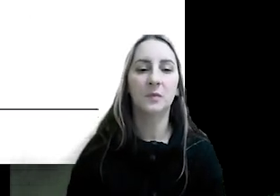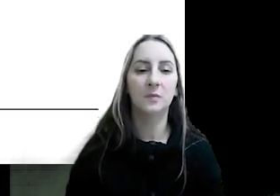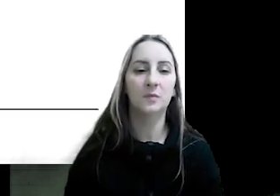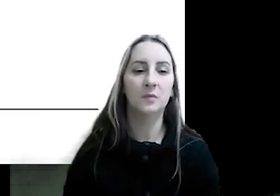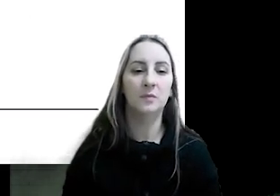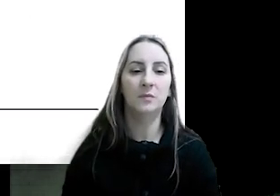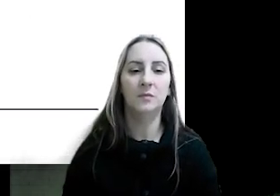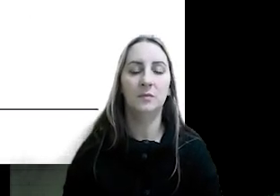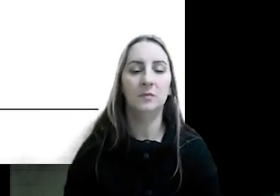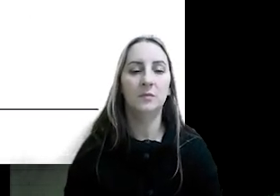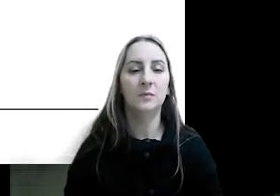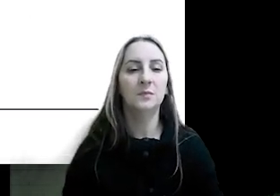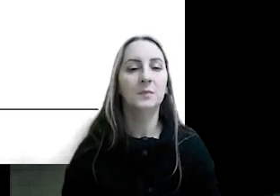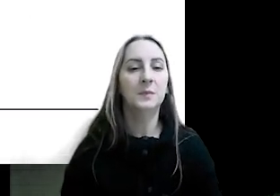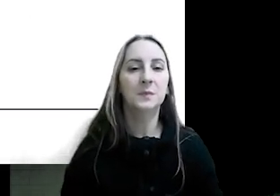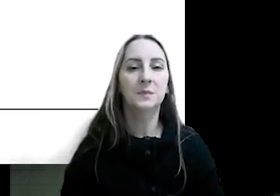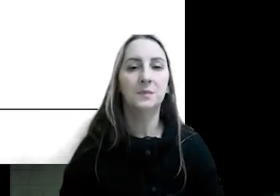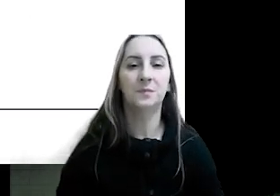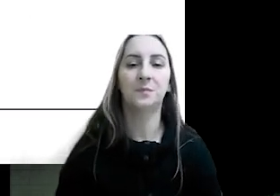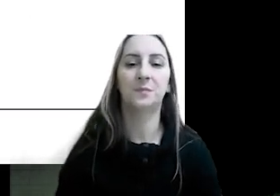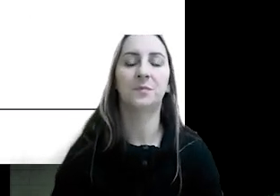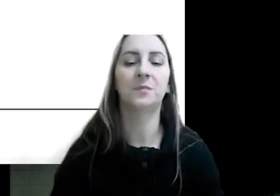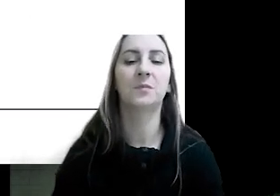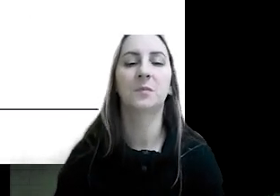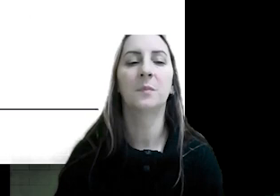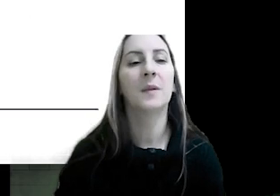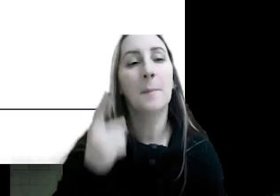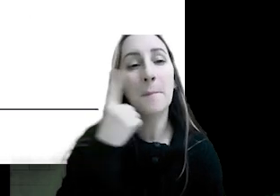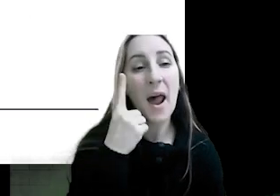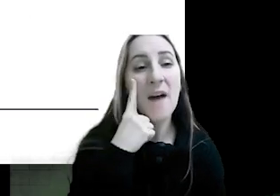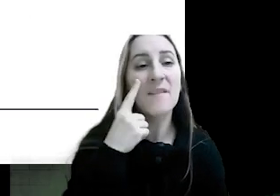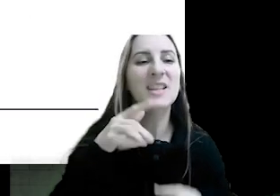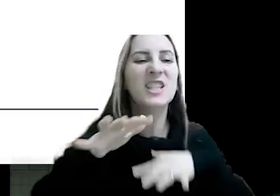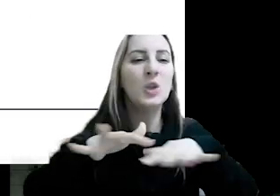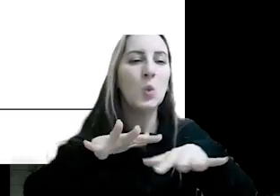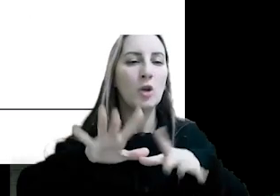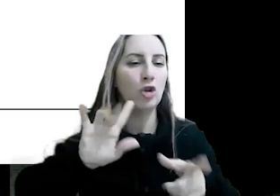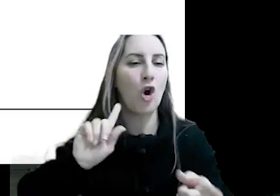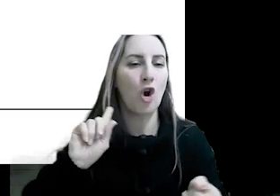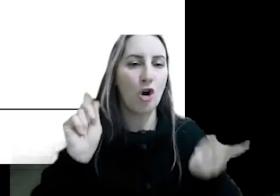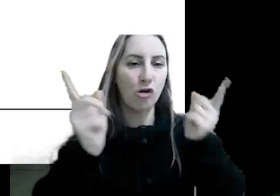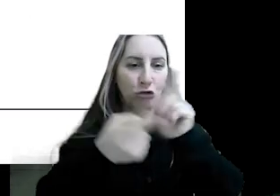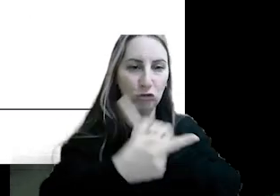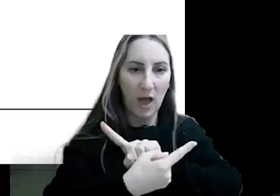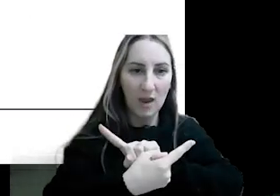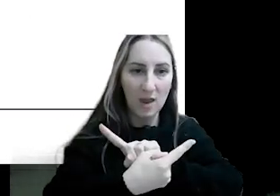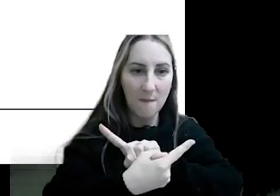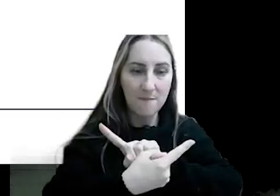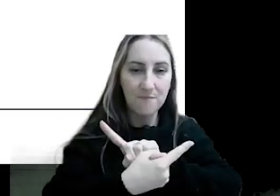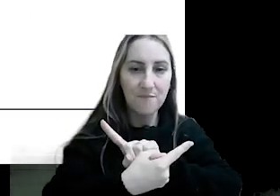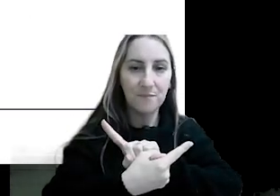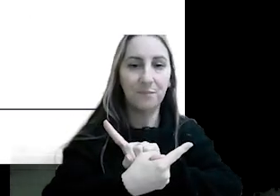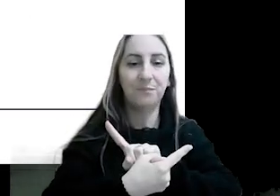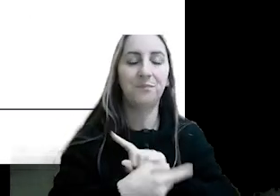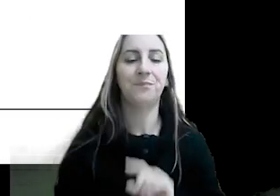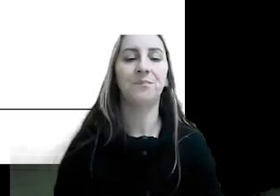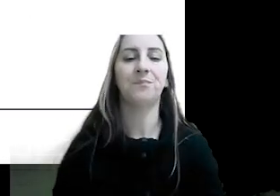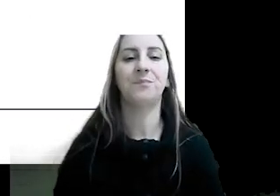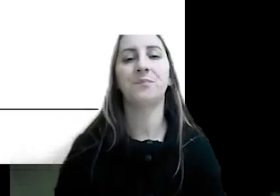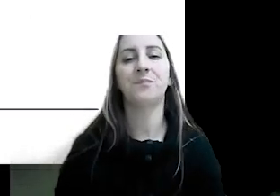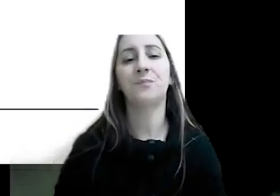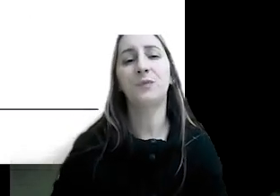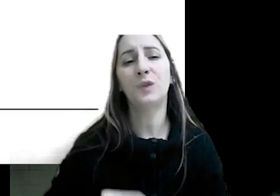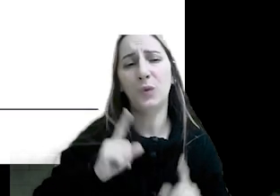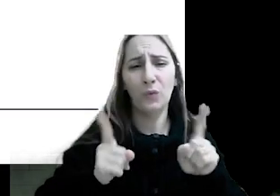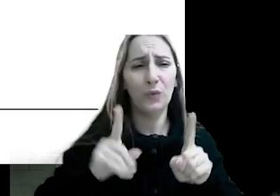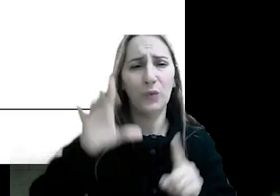Pero bueno, para ver la vereda contraria, porque se sigue opinando, todavía tenemos